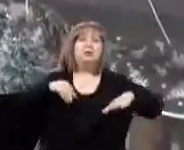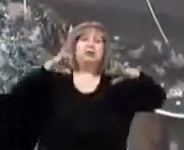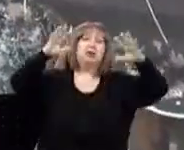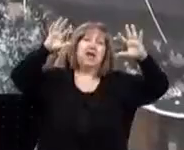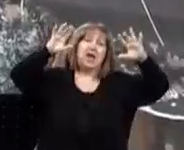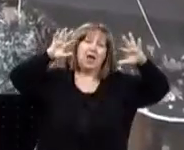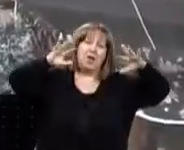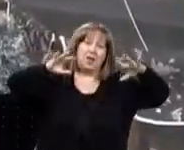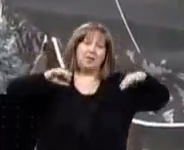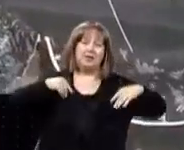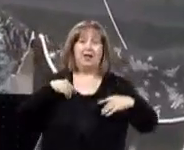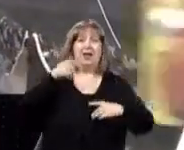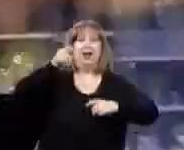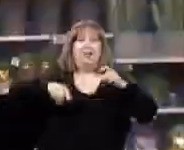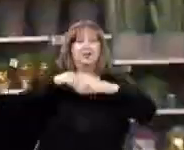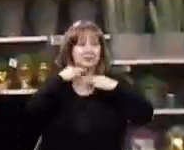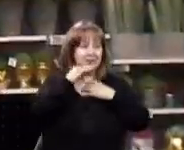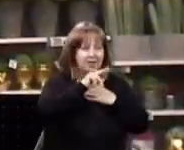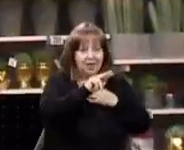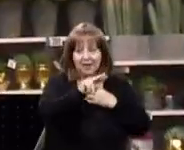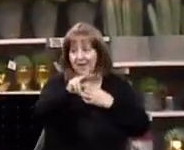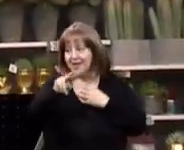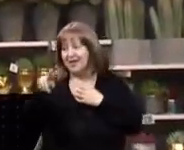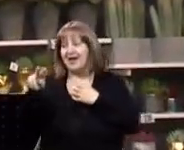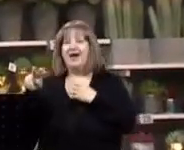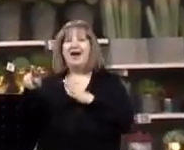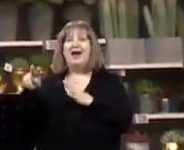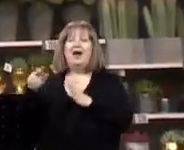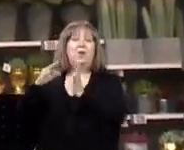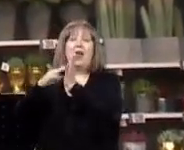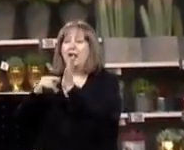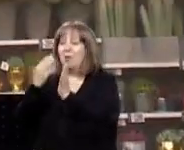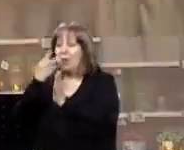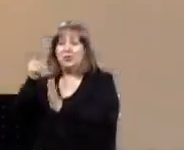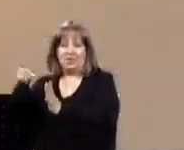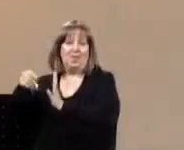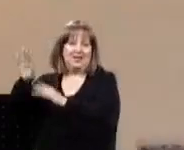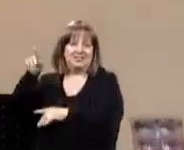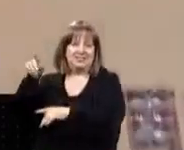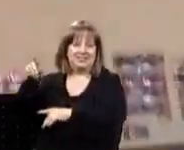Entonces la gente como que opta un poco más por lo que el color blanco o el nevado.